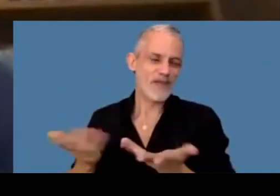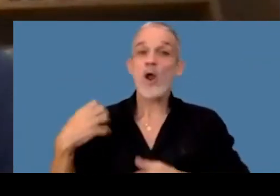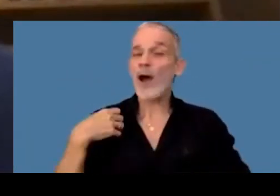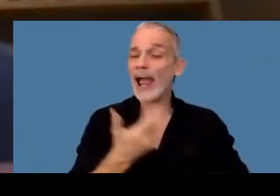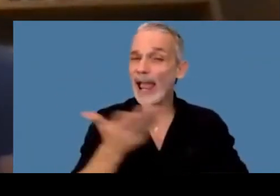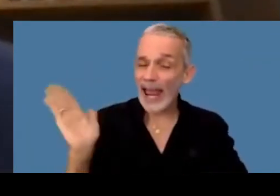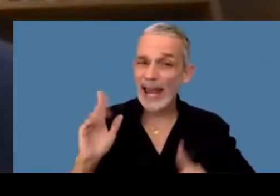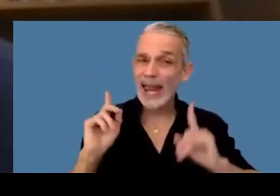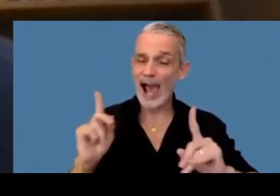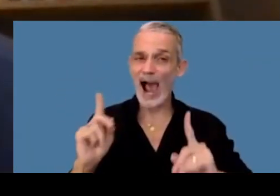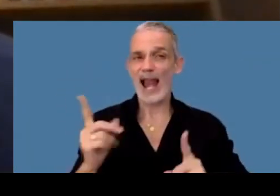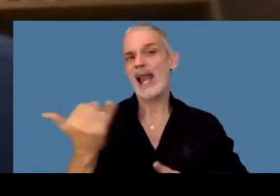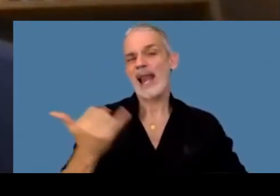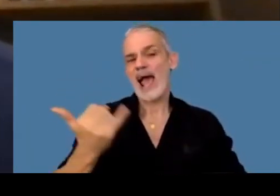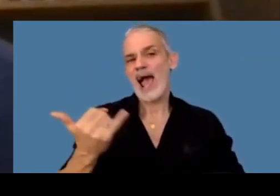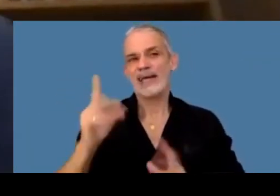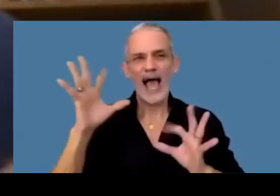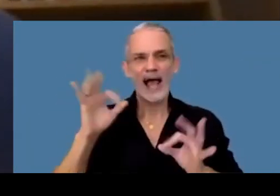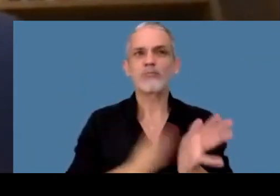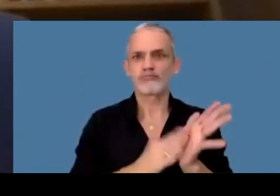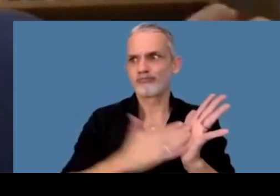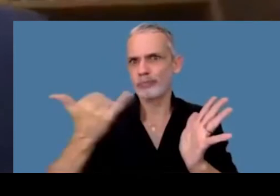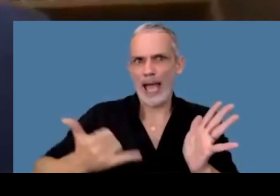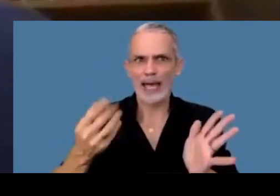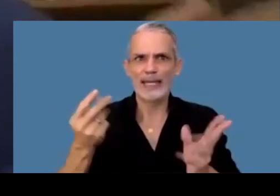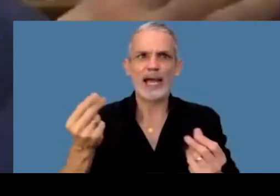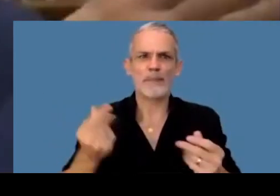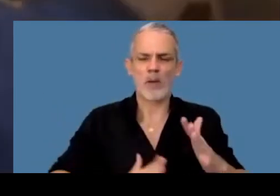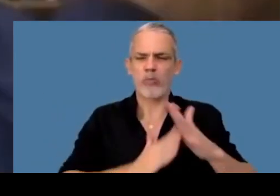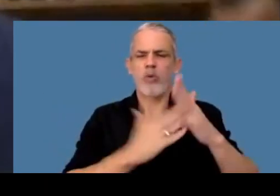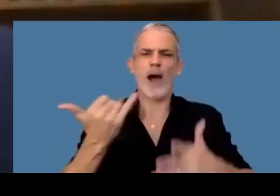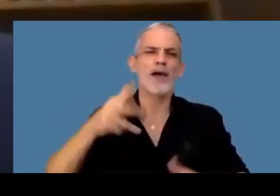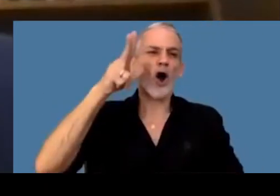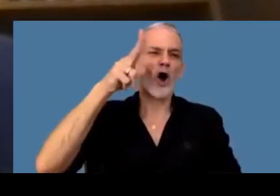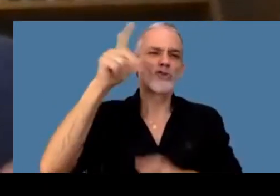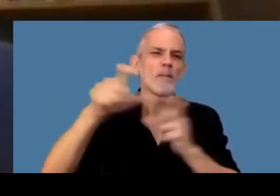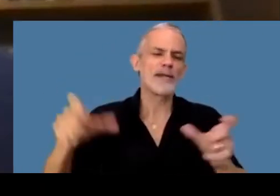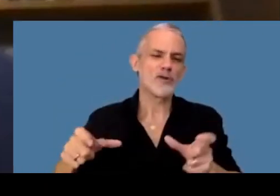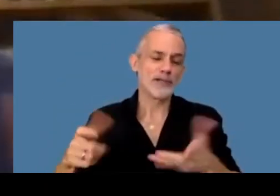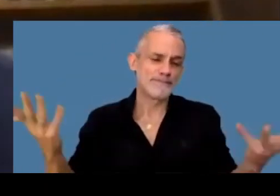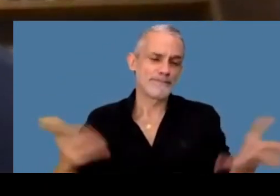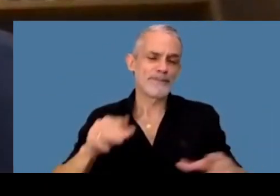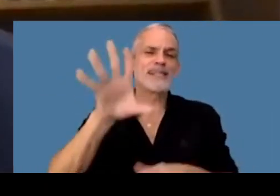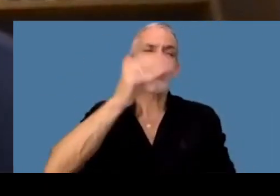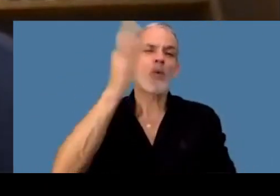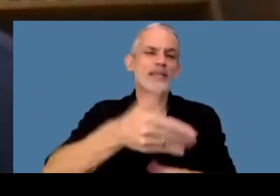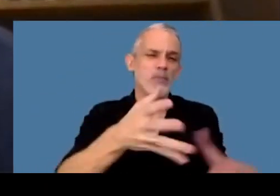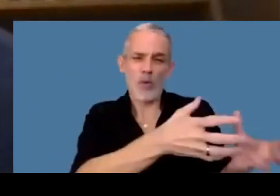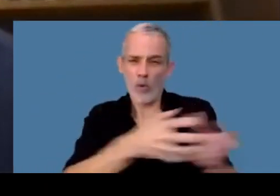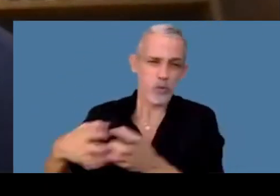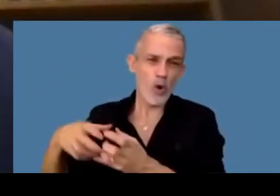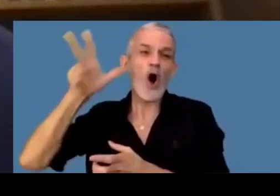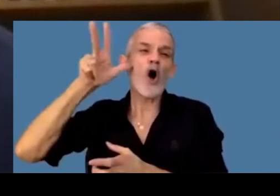menos, es algo que es verificable hoy en día. De hecho, 8 personas tienen más del 50% de toda la riqueza del